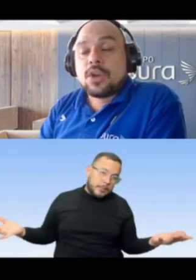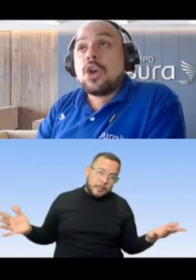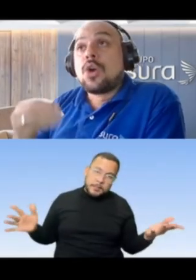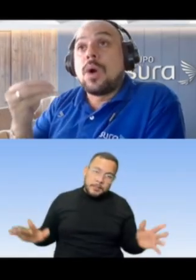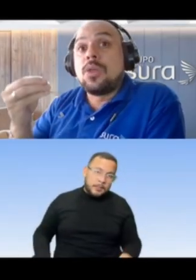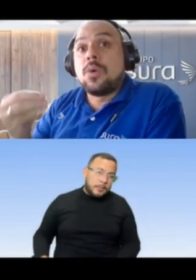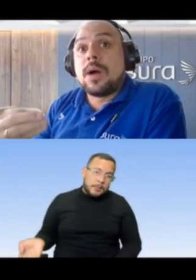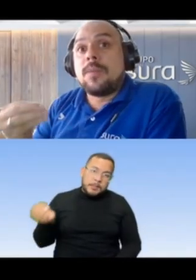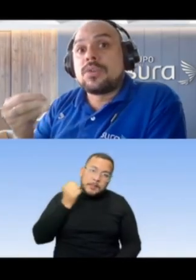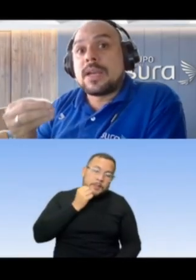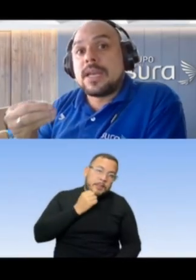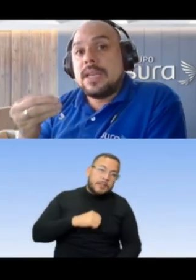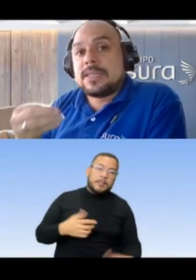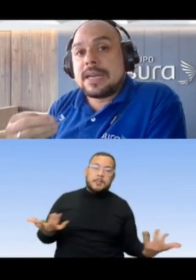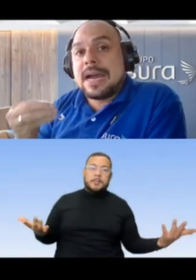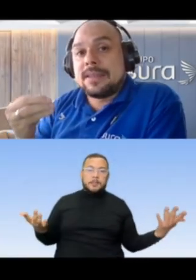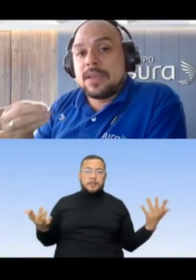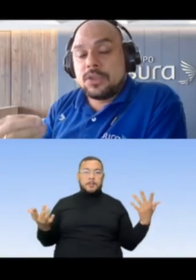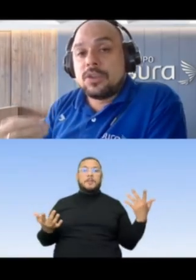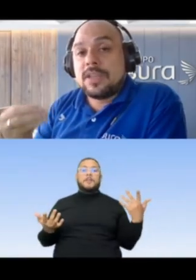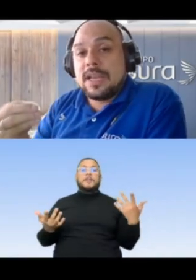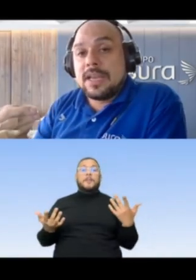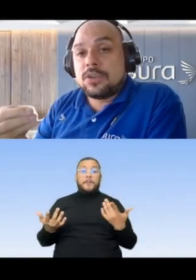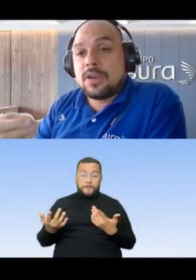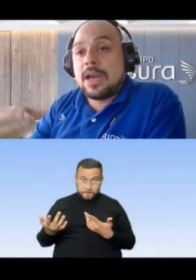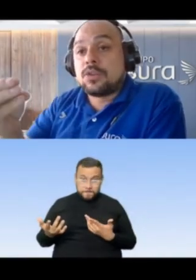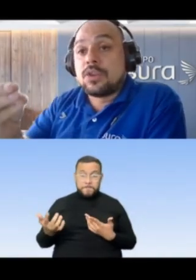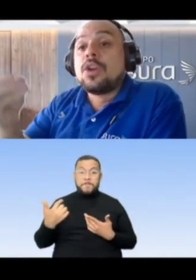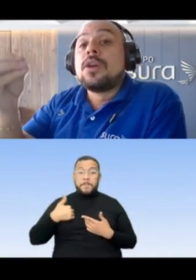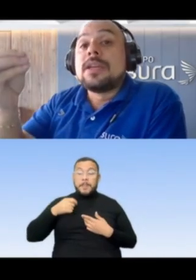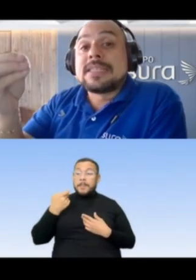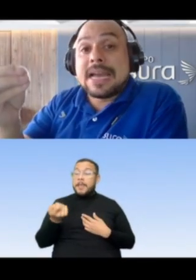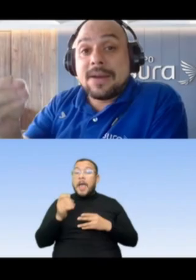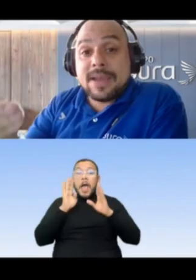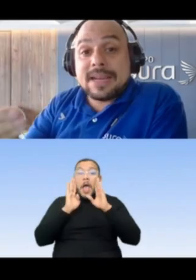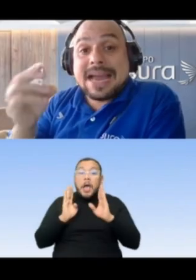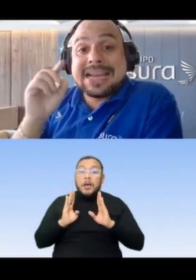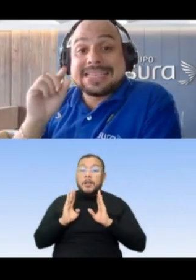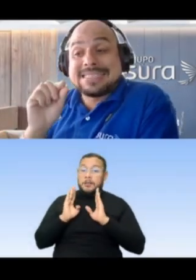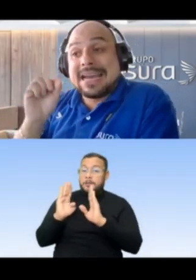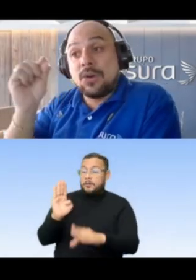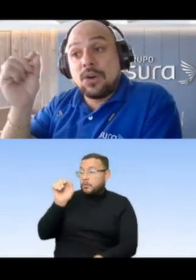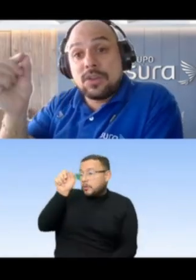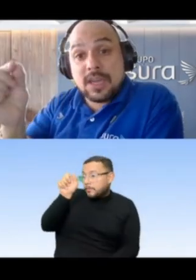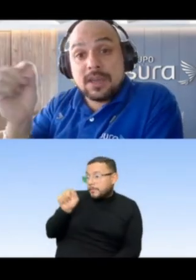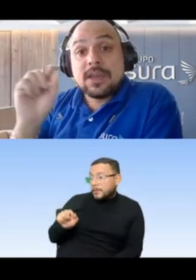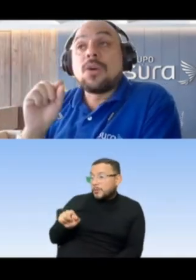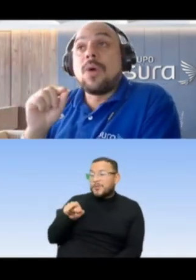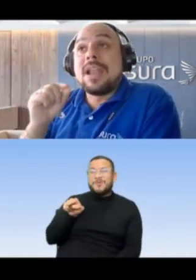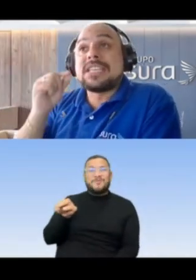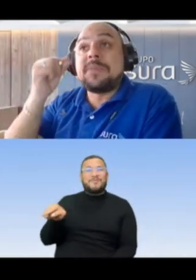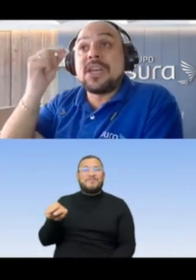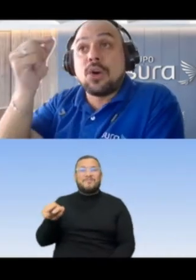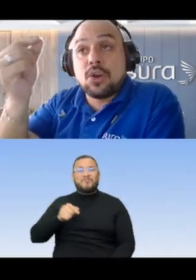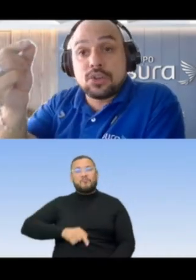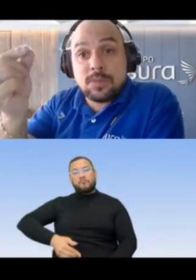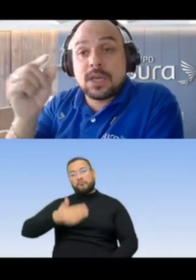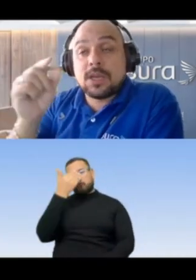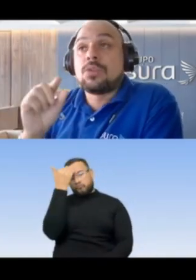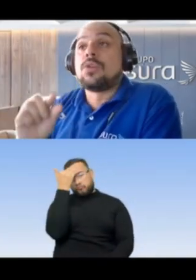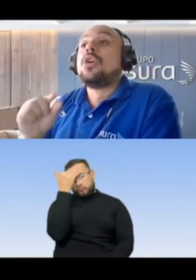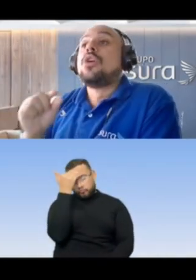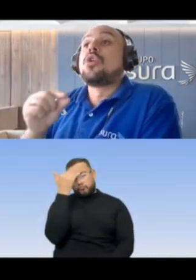presente, muchachos. Cuando vamos a realizar atención de lesionados, saber hasta dónde, cuál es